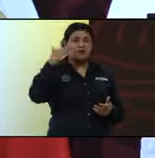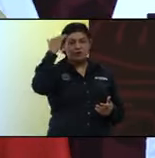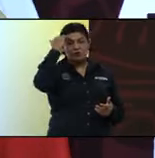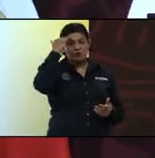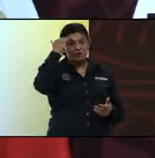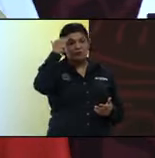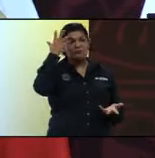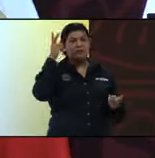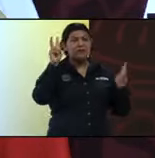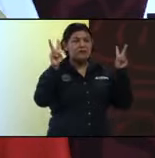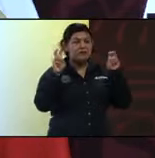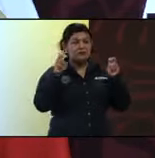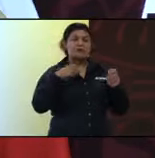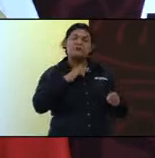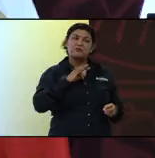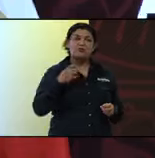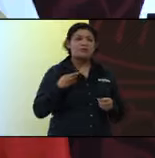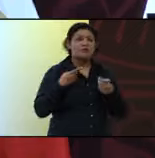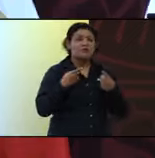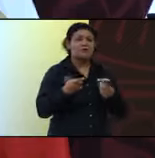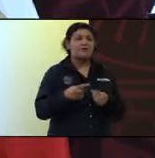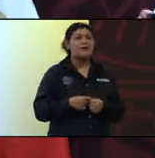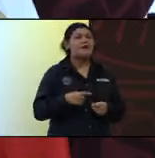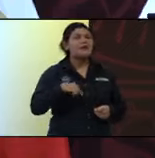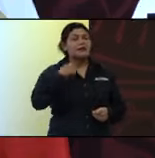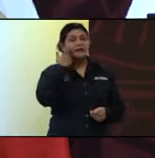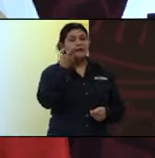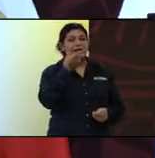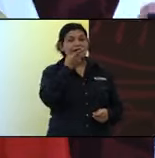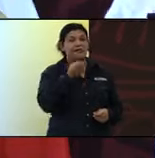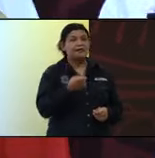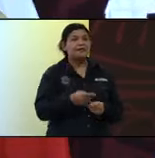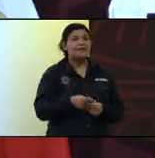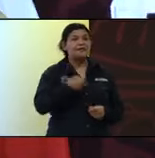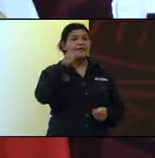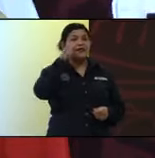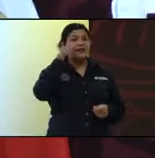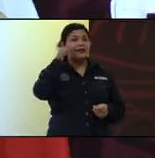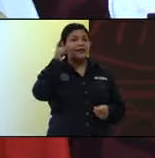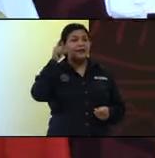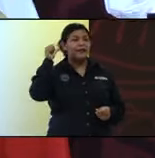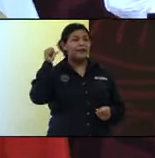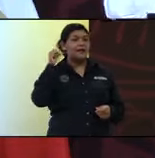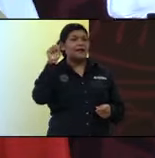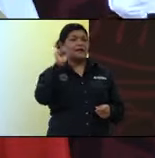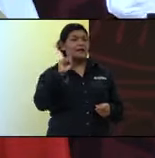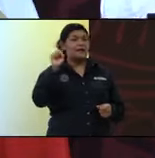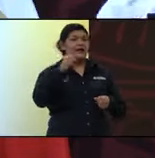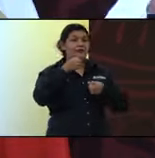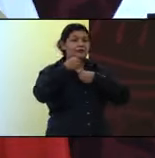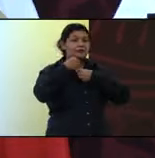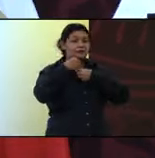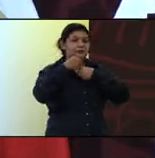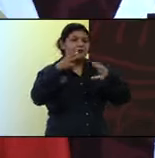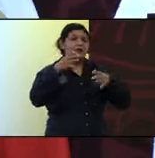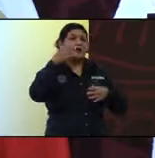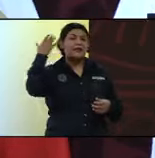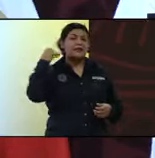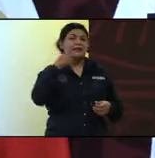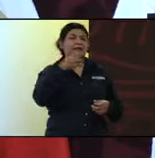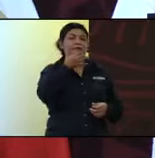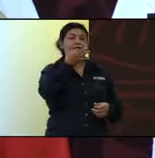tema y pues vamos a darle por ahí. Bueno, quiero comentarles también que anuncié el sábado que andábamos en Villas de Altamira,